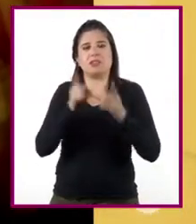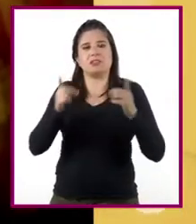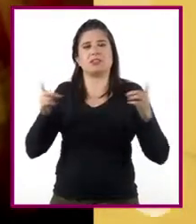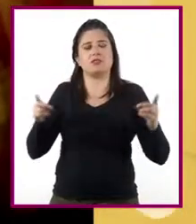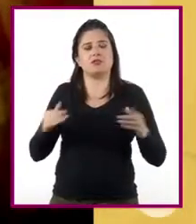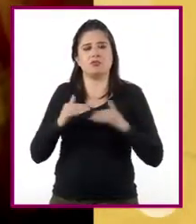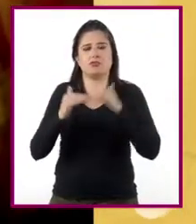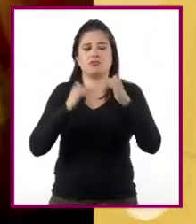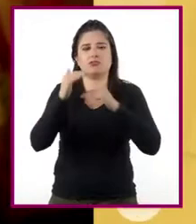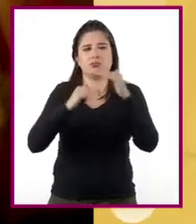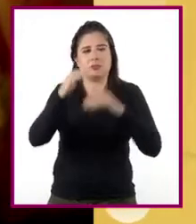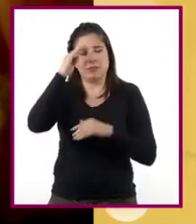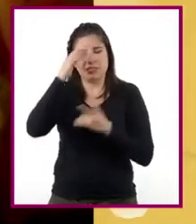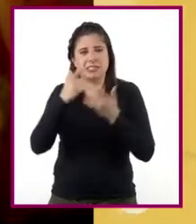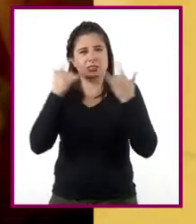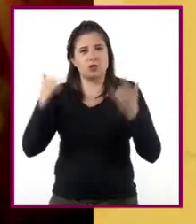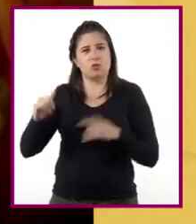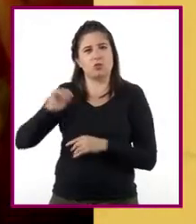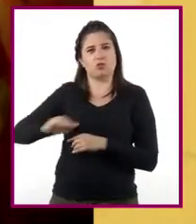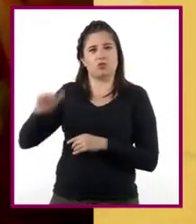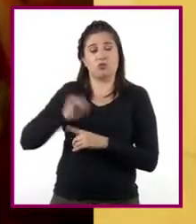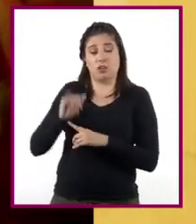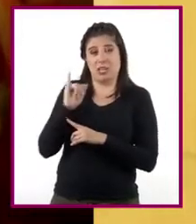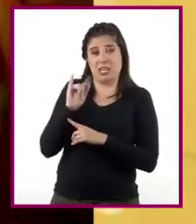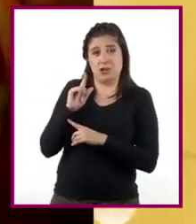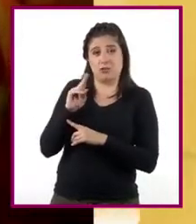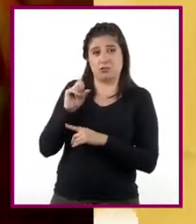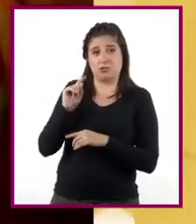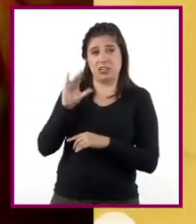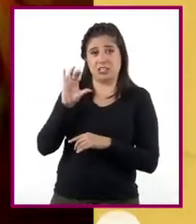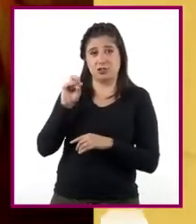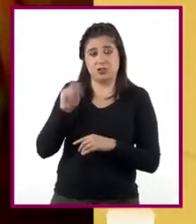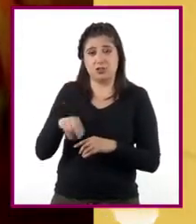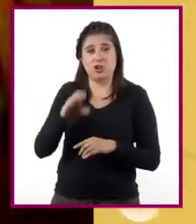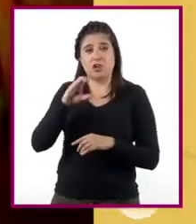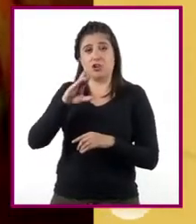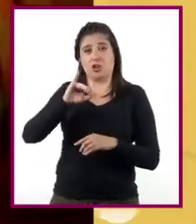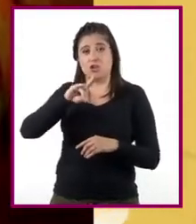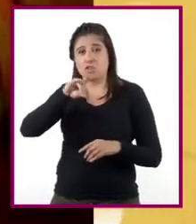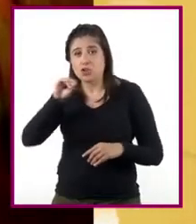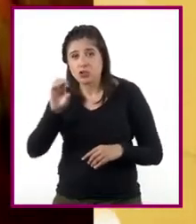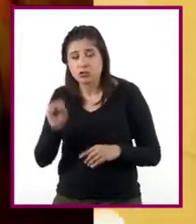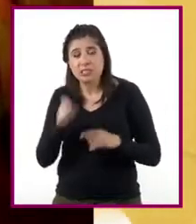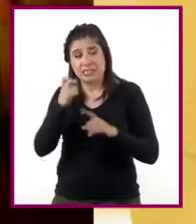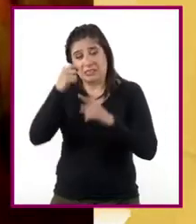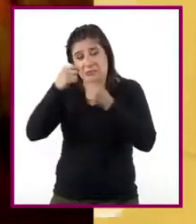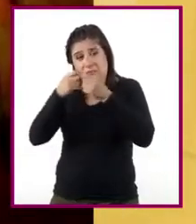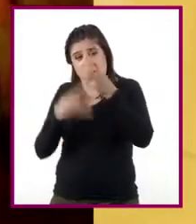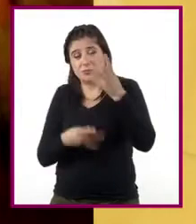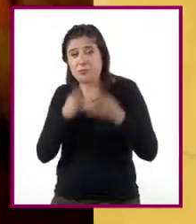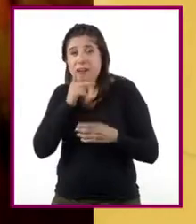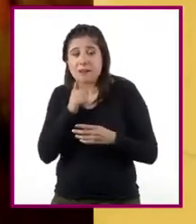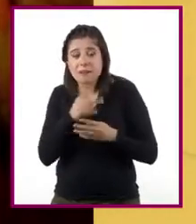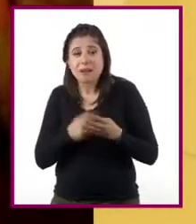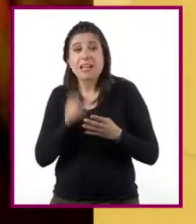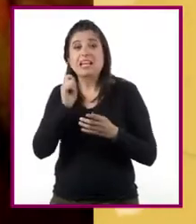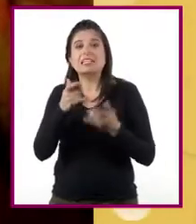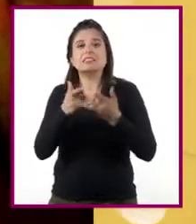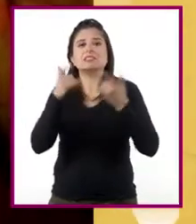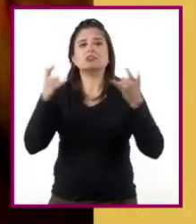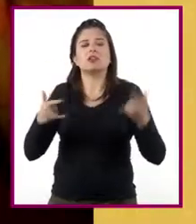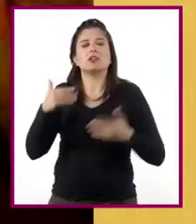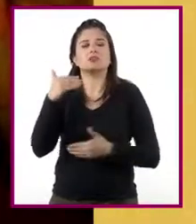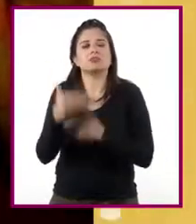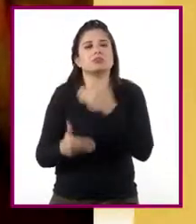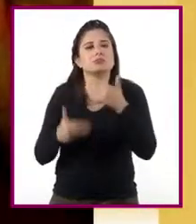del pensamiento ilustrado. El movimiento de la ilustración, el nombre de criollos ilustrados, tiene que ver con el desarrollo de,